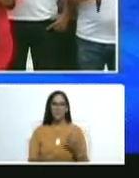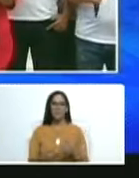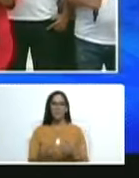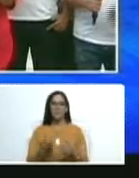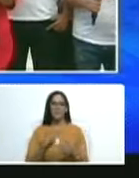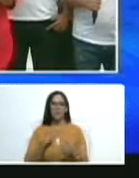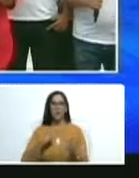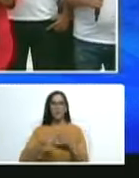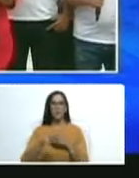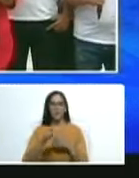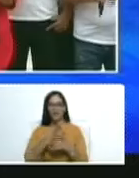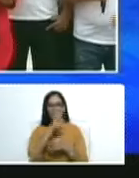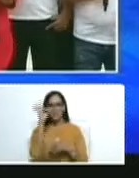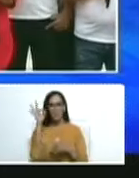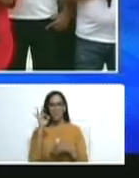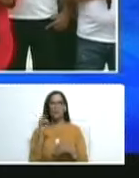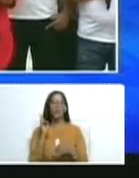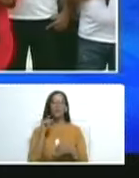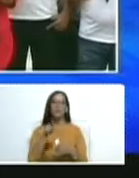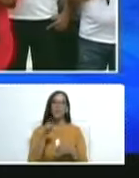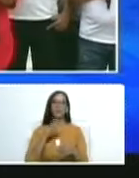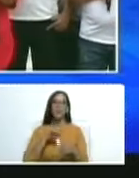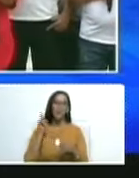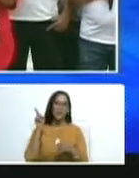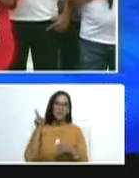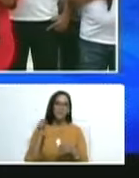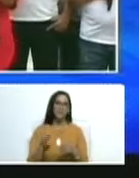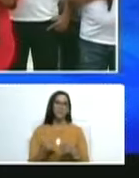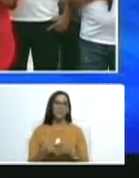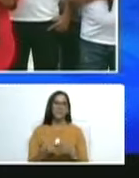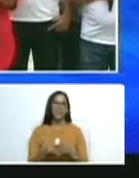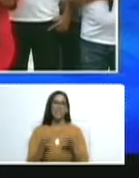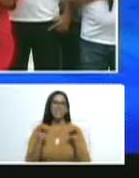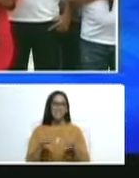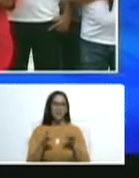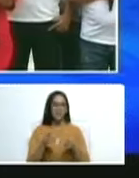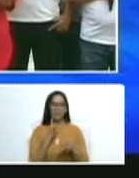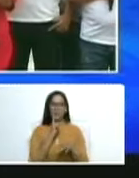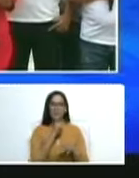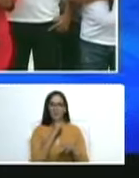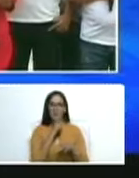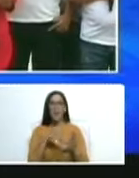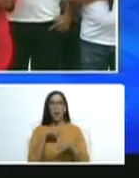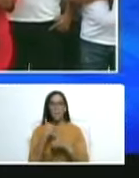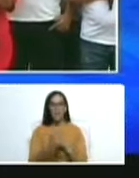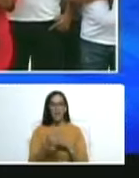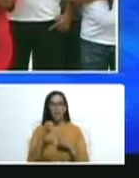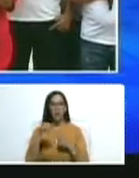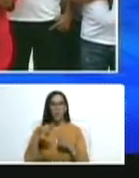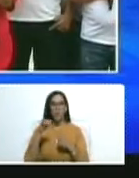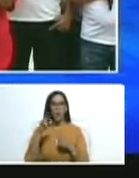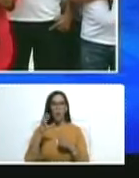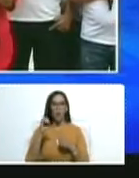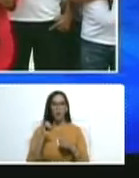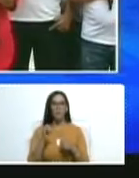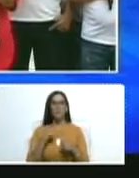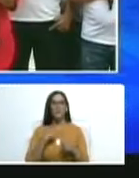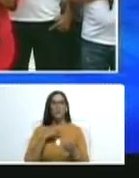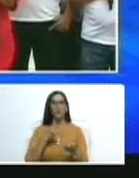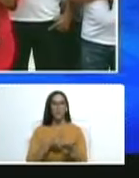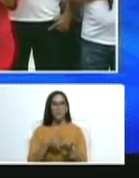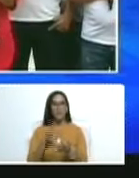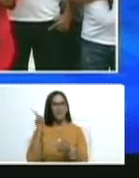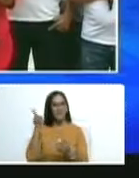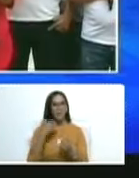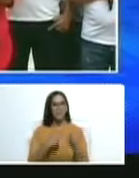fui a Barquisimeto cuando usted estuvo allá y sembró y nombró el plan coporo. Yo estuve allá,